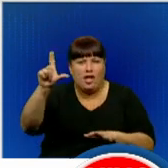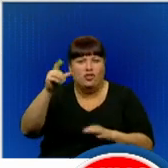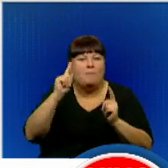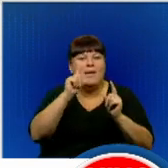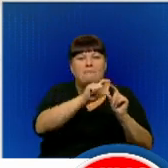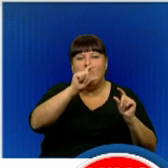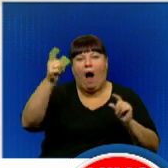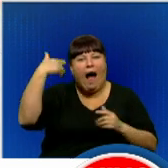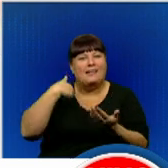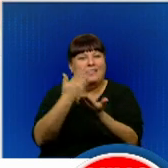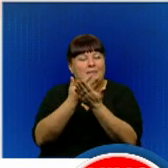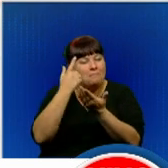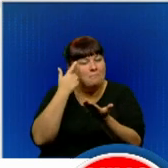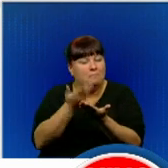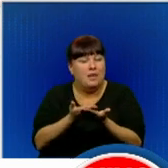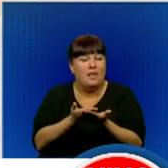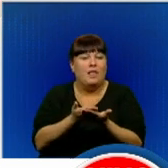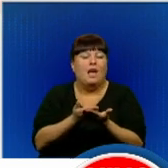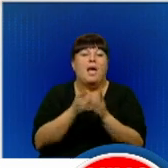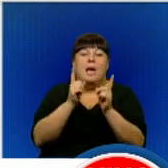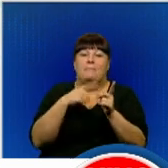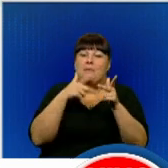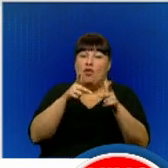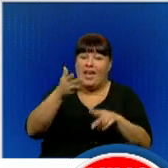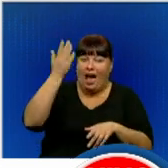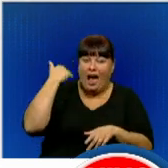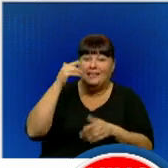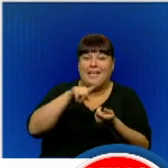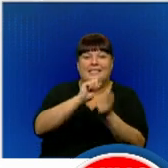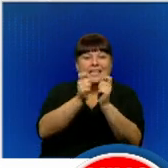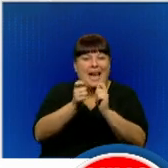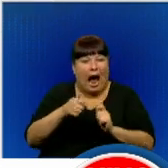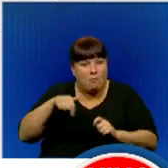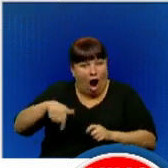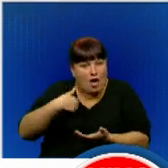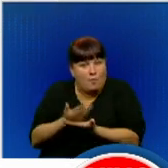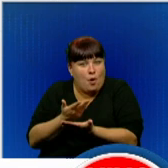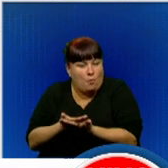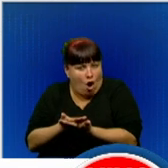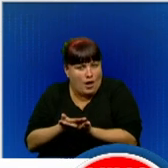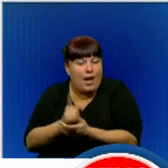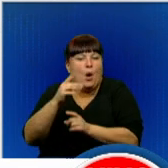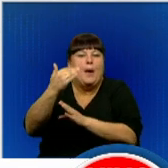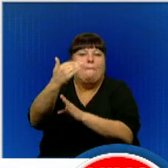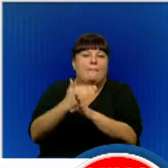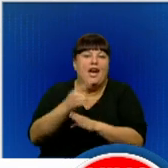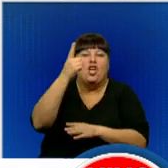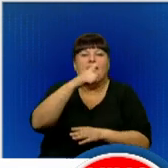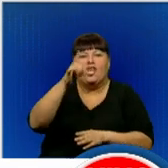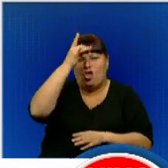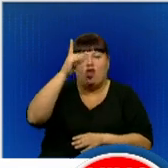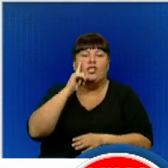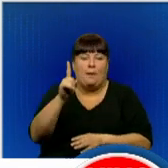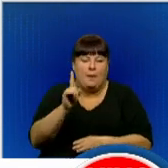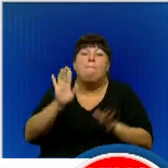escalas que habíamos planteado y que como dijimos con estos cambios que estamos proponiendo se reducirían a 102 semis